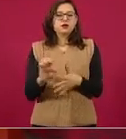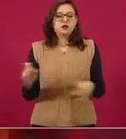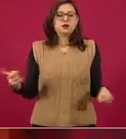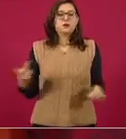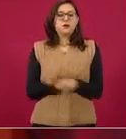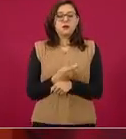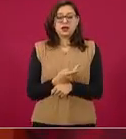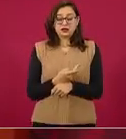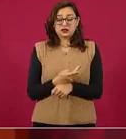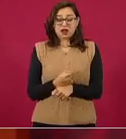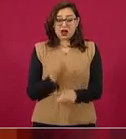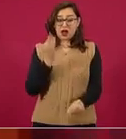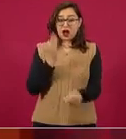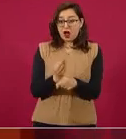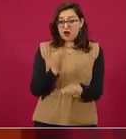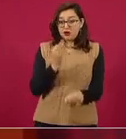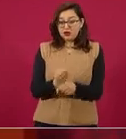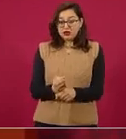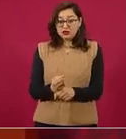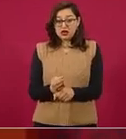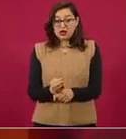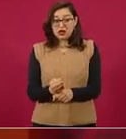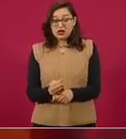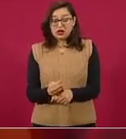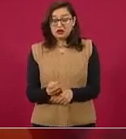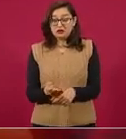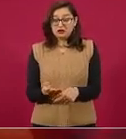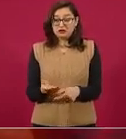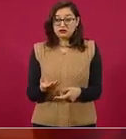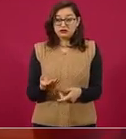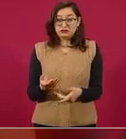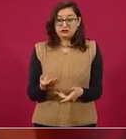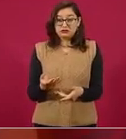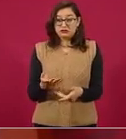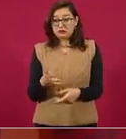para medias tintas, es que no se ha escuchado bien.